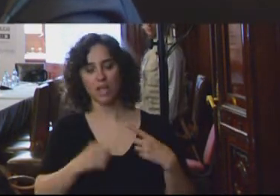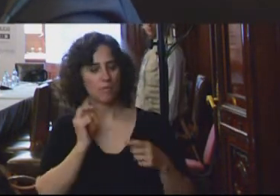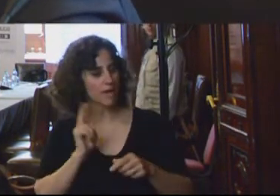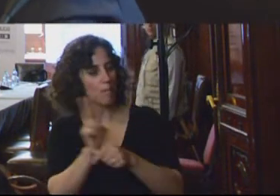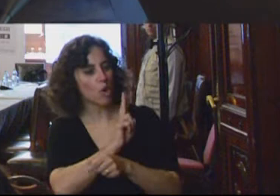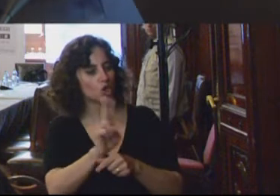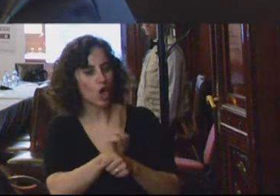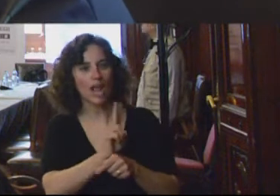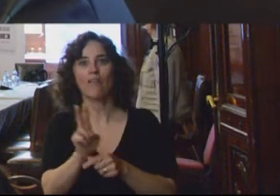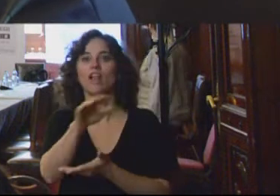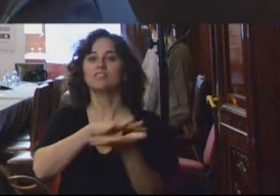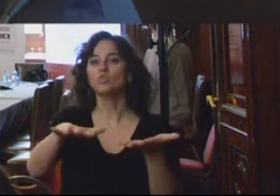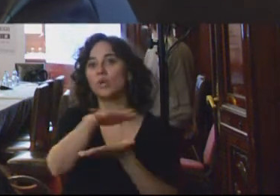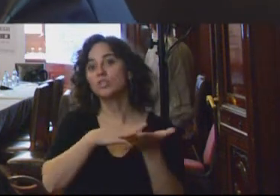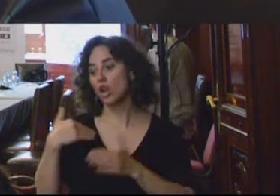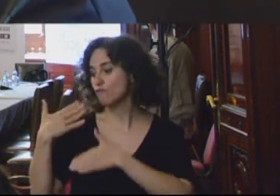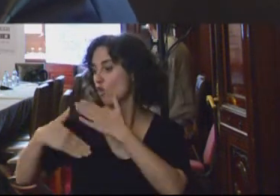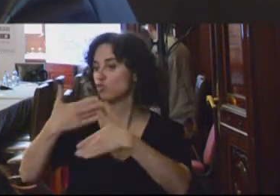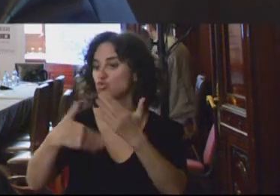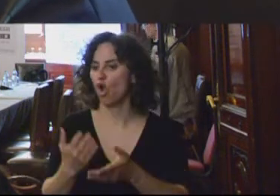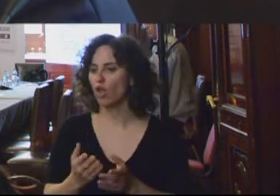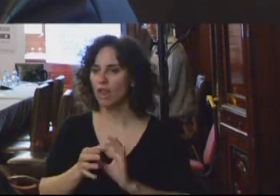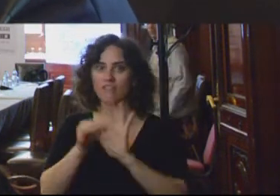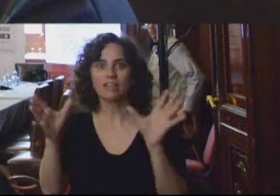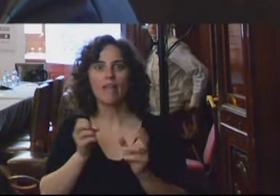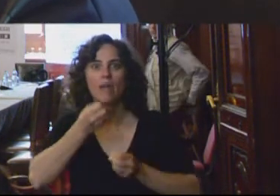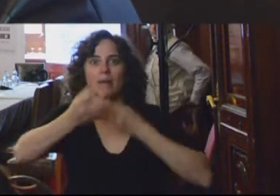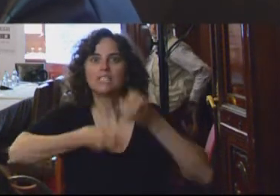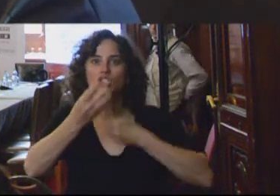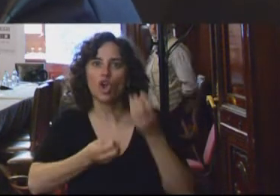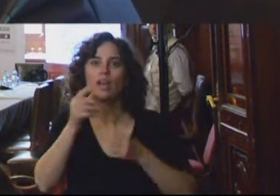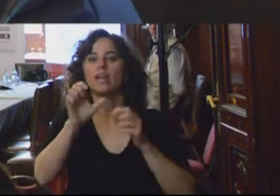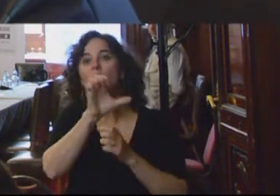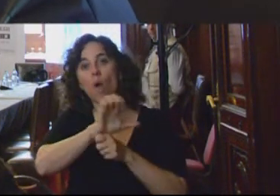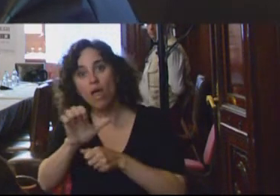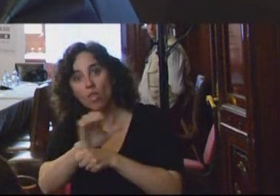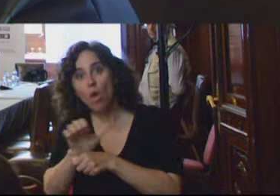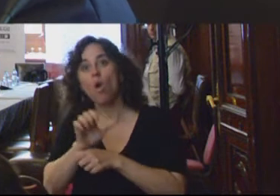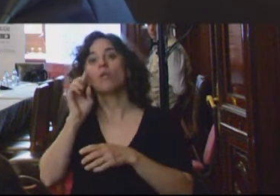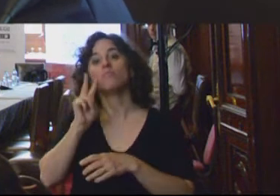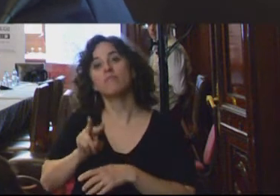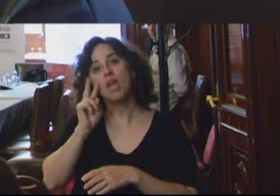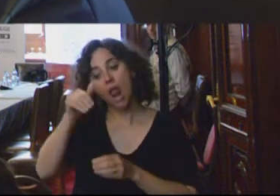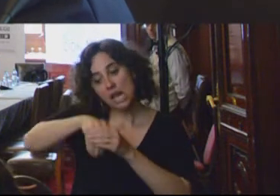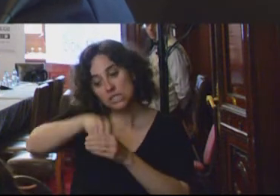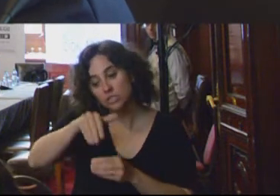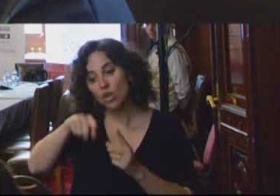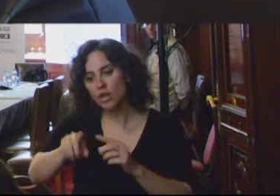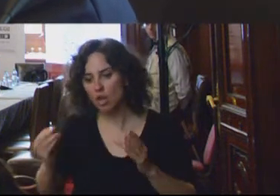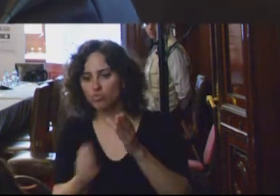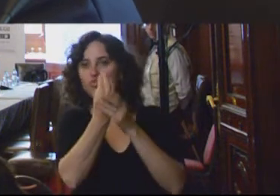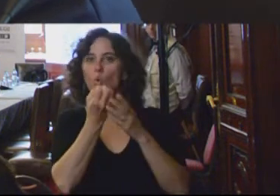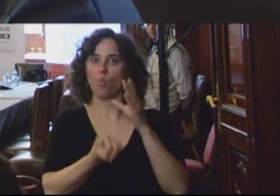situación y la evolución de la situación de libertad de expresión en Ecuador luego de las elecciones y la asunción del nuevo